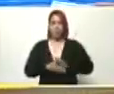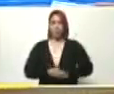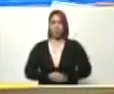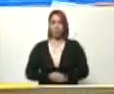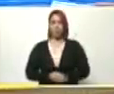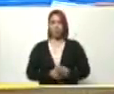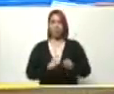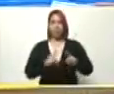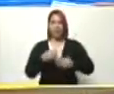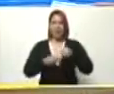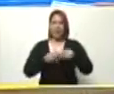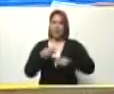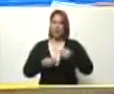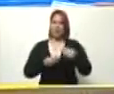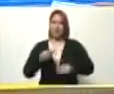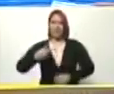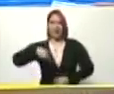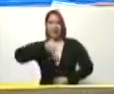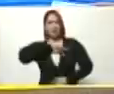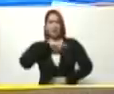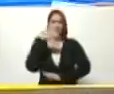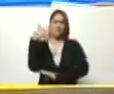para hacer operaciones de falsa bandera.